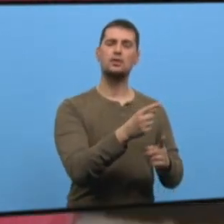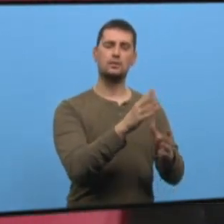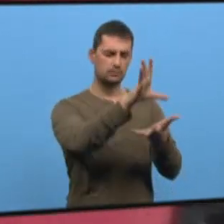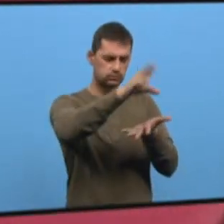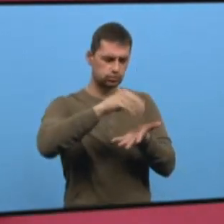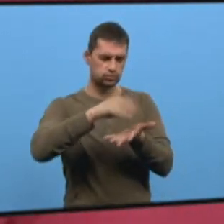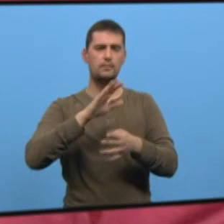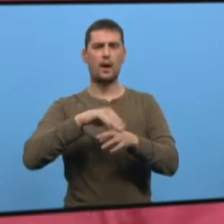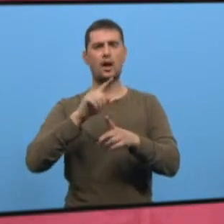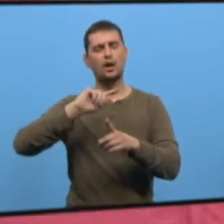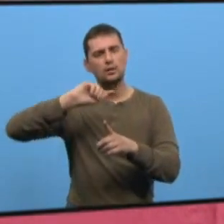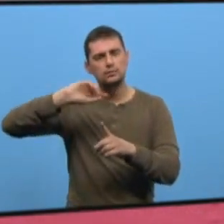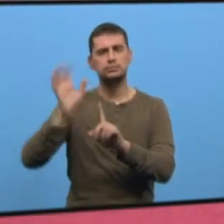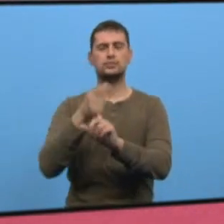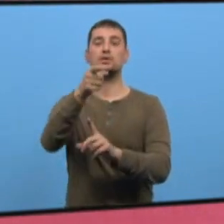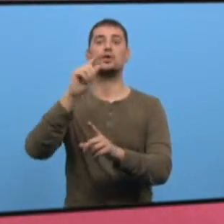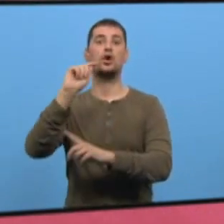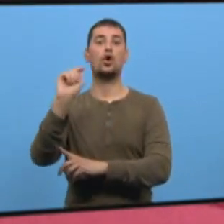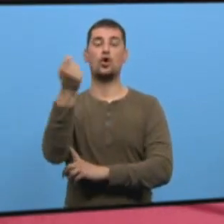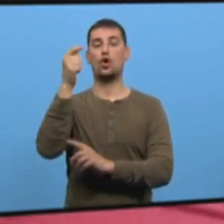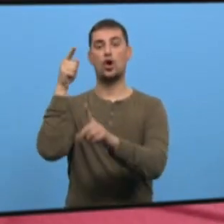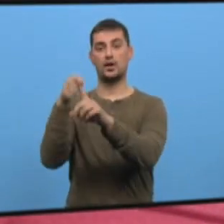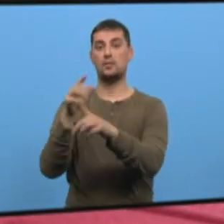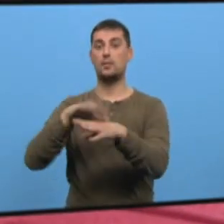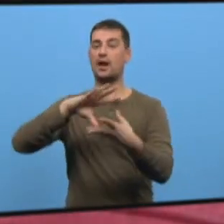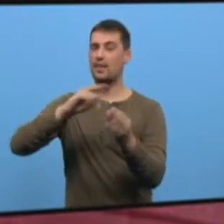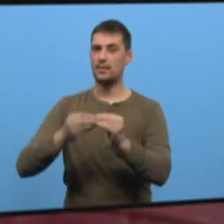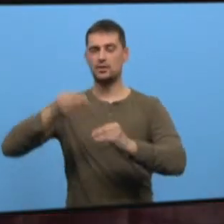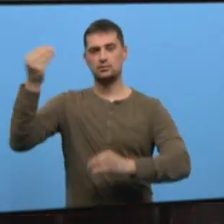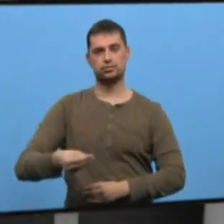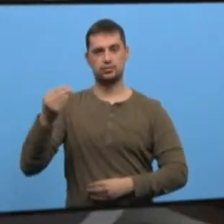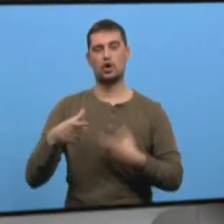obeco adapt necesidades reis de este